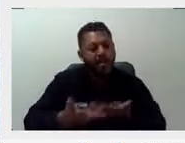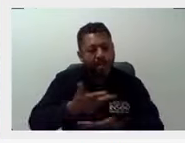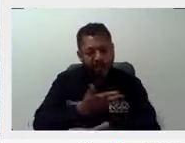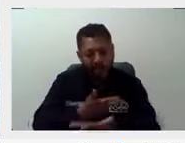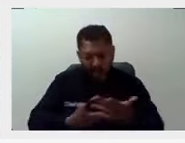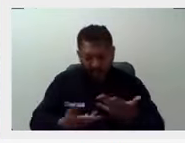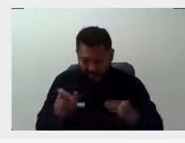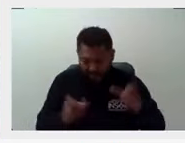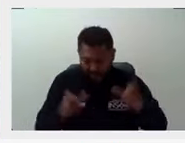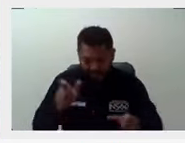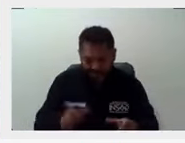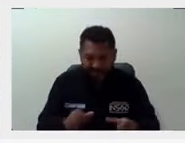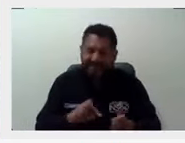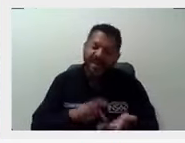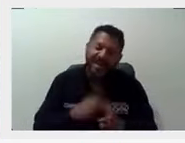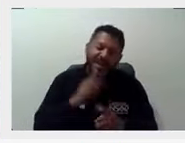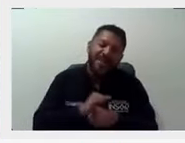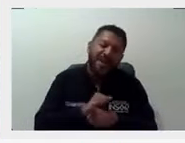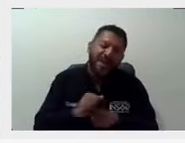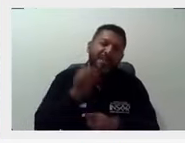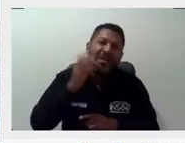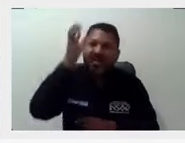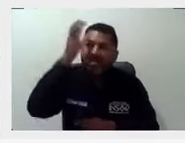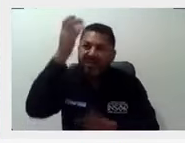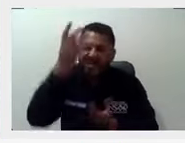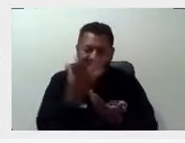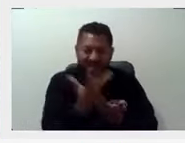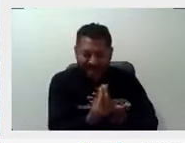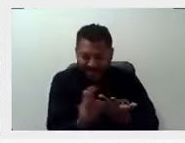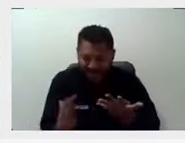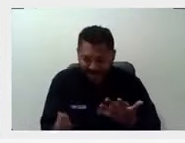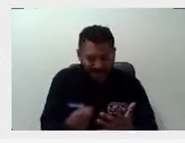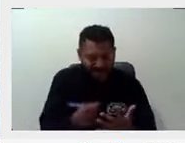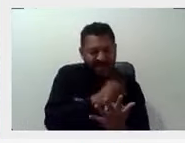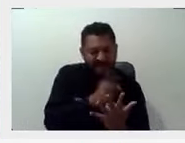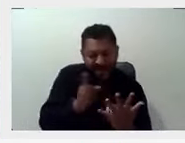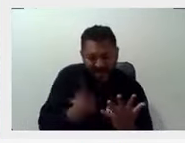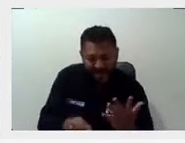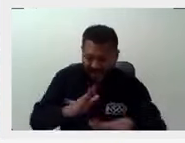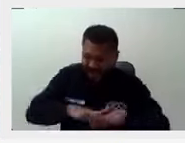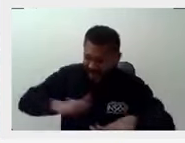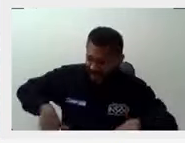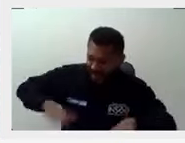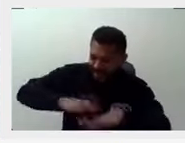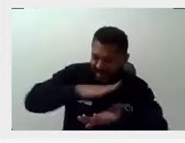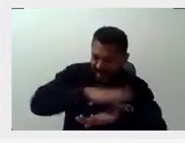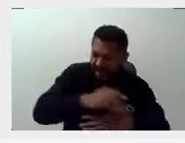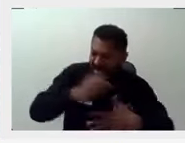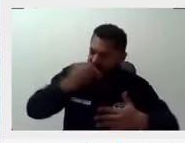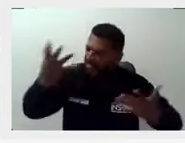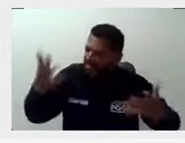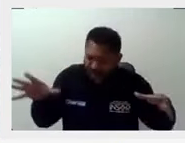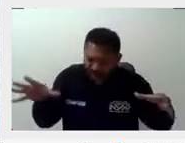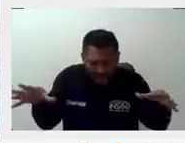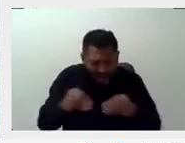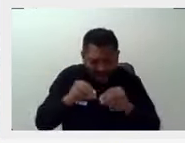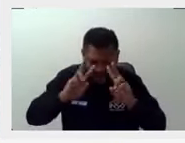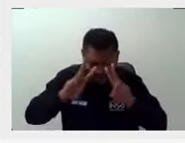repasando clasificación, seriación, causa-efecto, todo lo que cognitivamente queremos